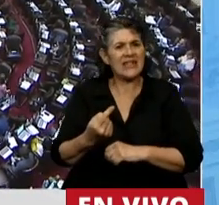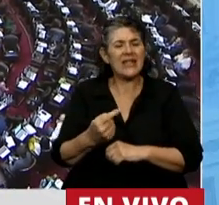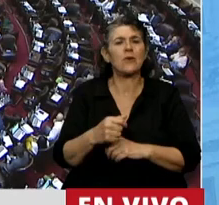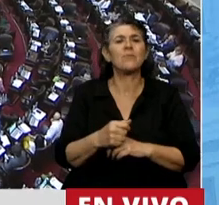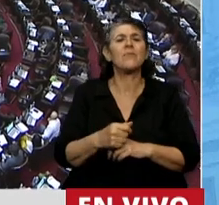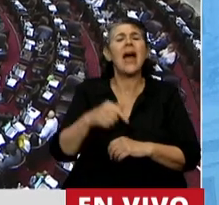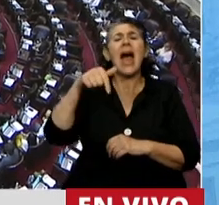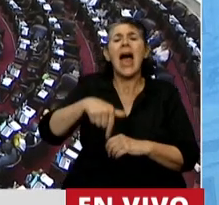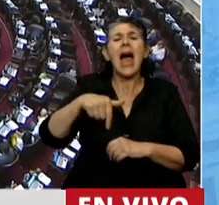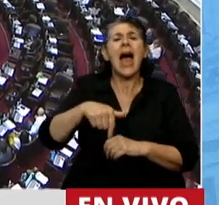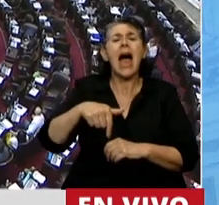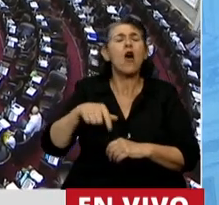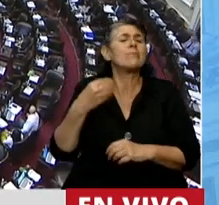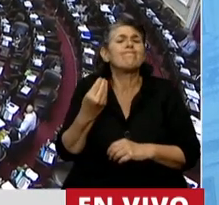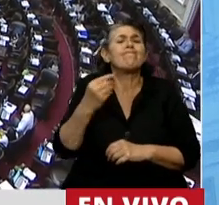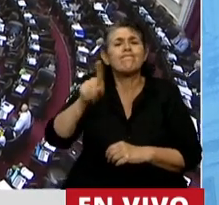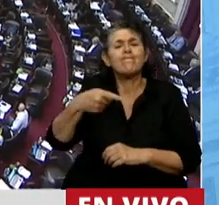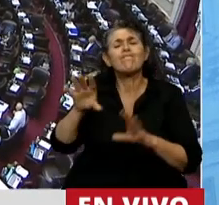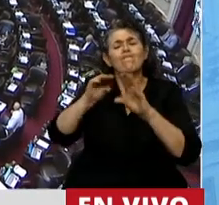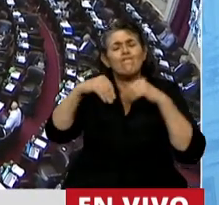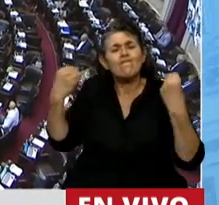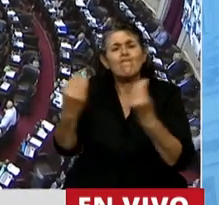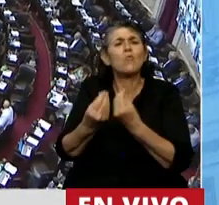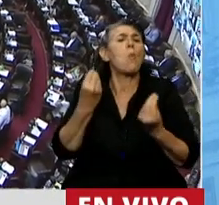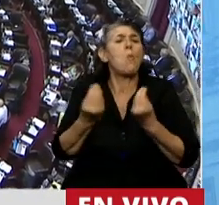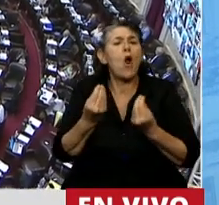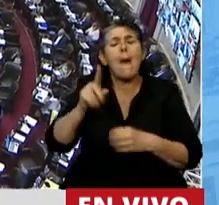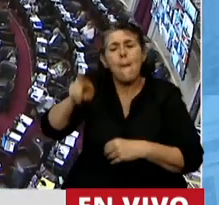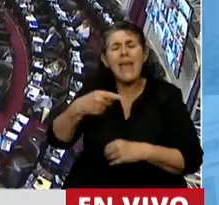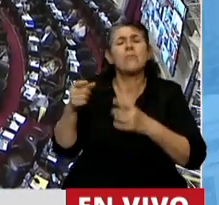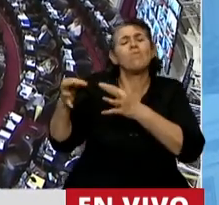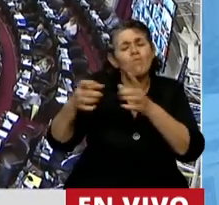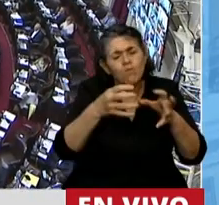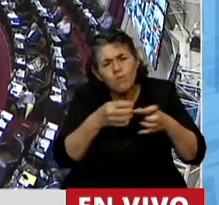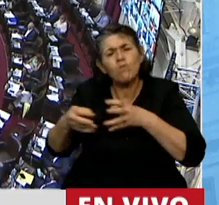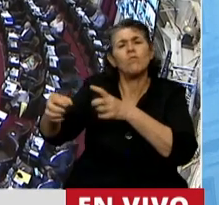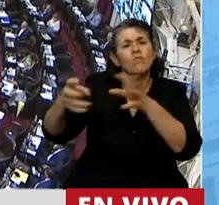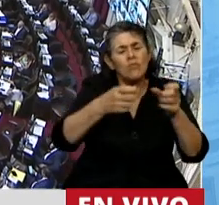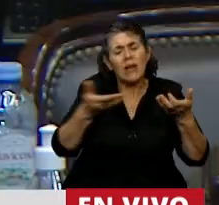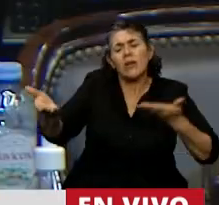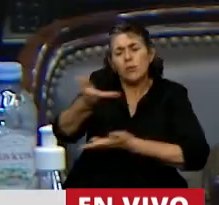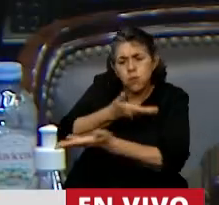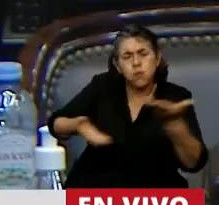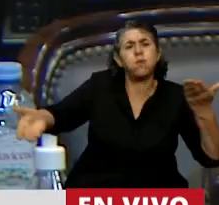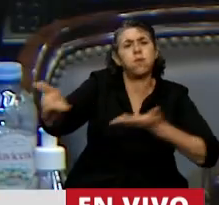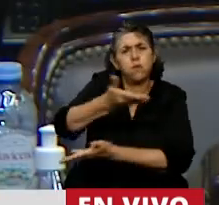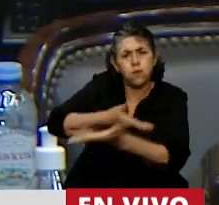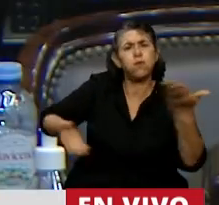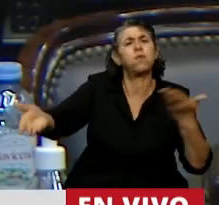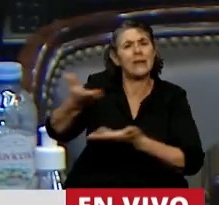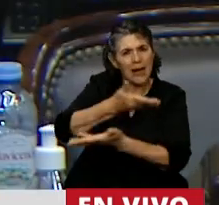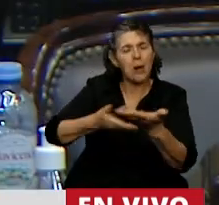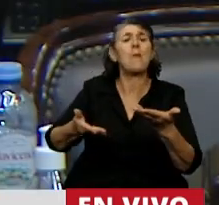que estamos considerando ha sido el resultado de extensas conversaciones e intercambios de ideas que en algún momento se mezclaron